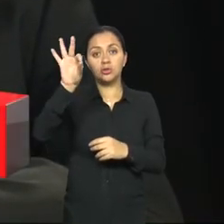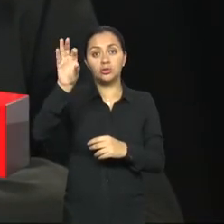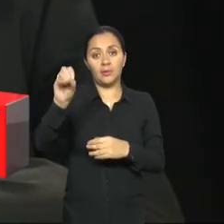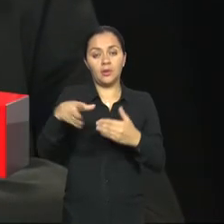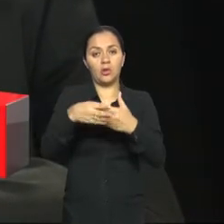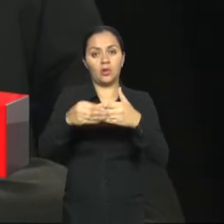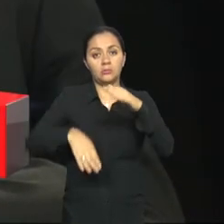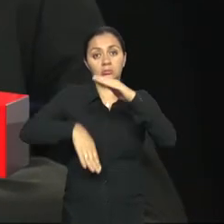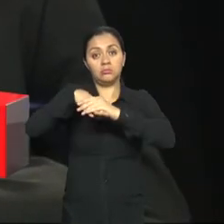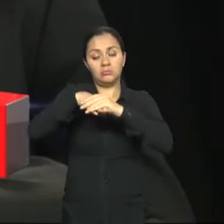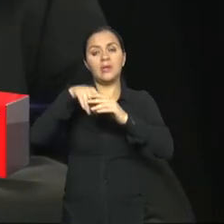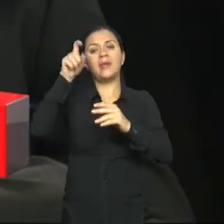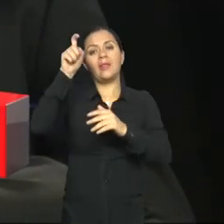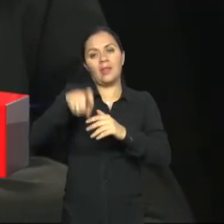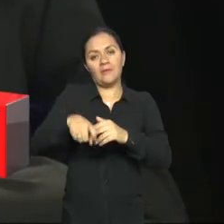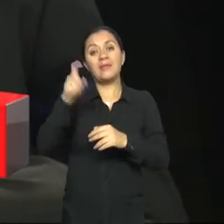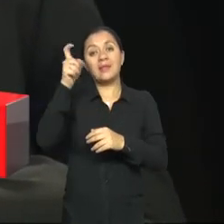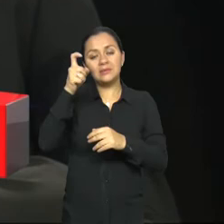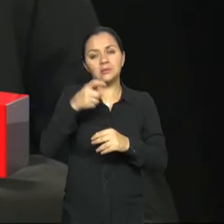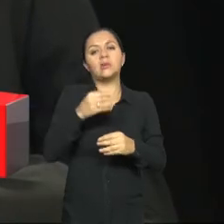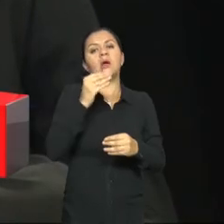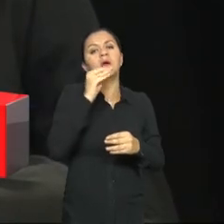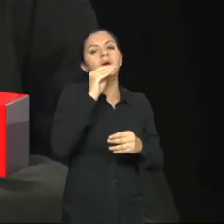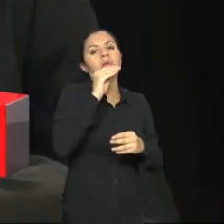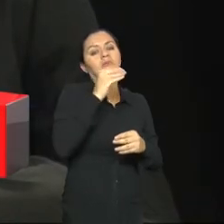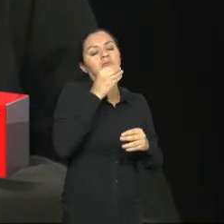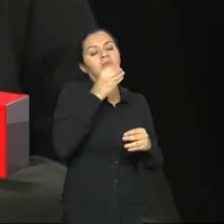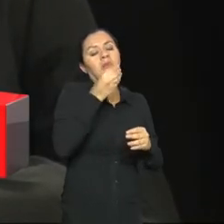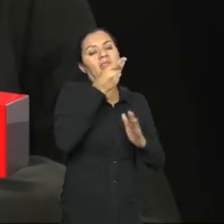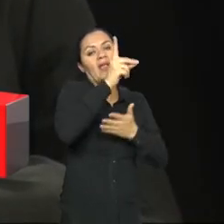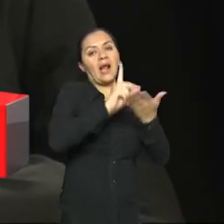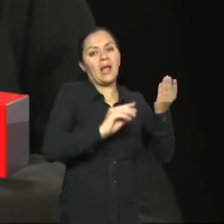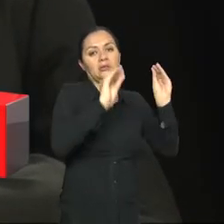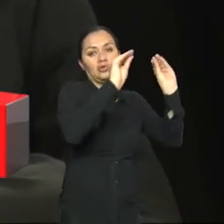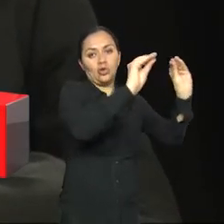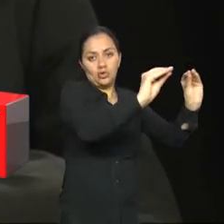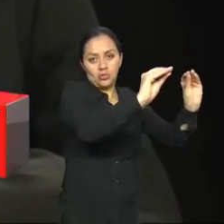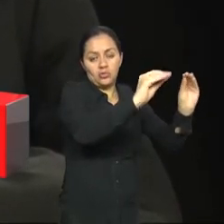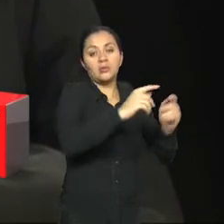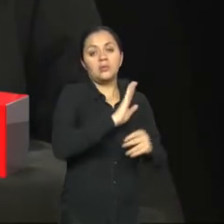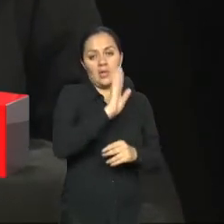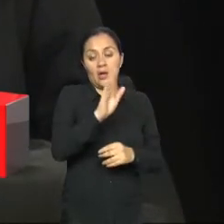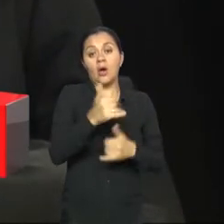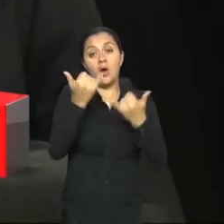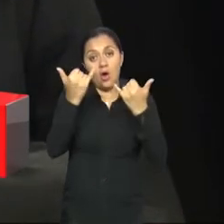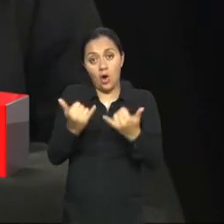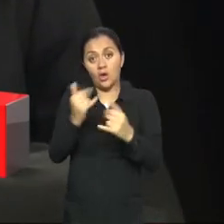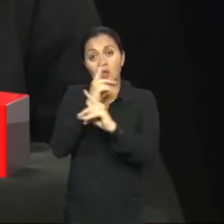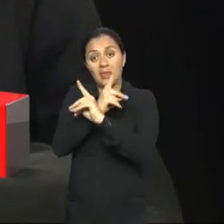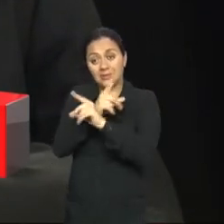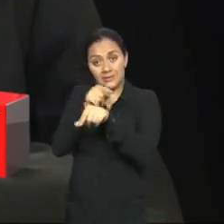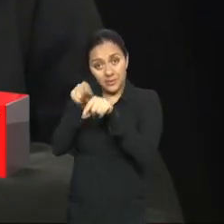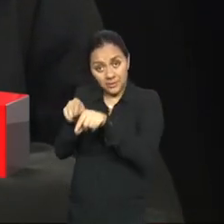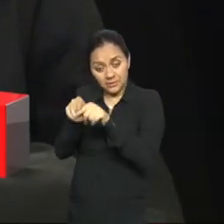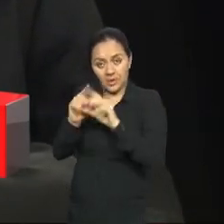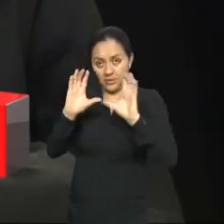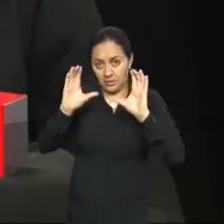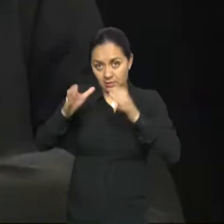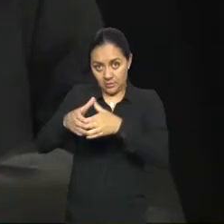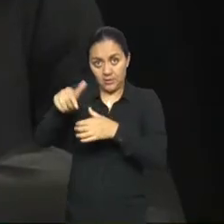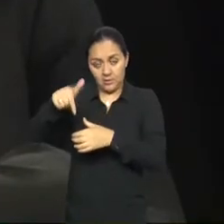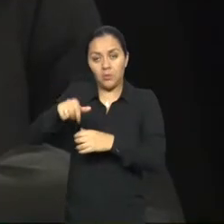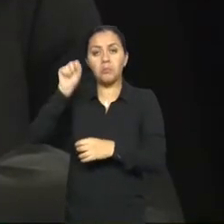$11,290 van a tener que declarar. Por lo tanto, si es que ahora vamos a las personas con discapacidad, uh-huh, tienen un beneficio de